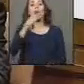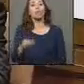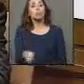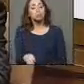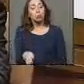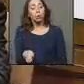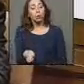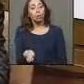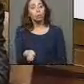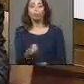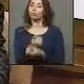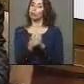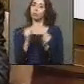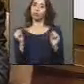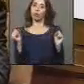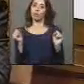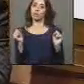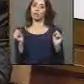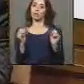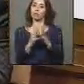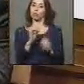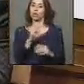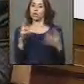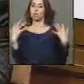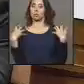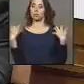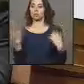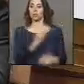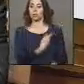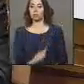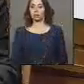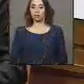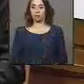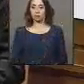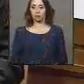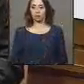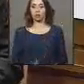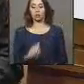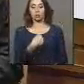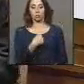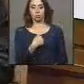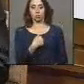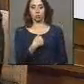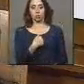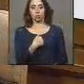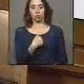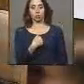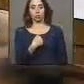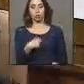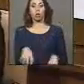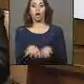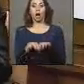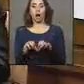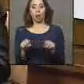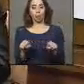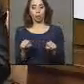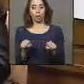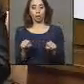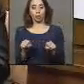mismo. No puede ser tanta la irresponsabilidad, presidente. Y en consecuencia, en lo que a mí respecta, el acuerdo va a